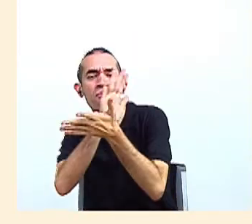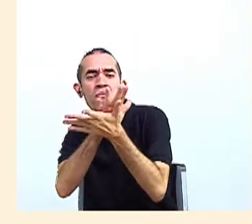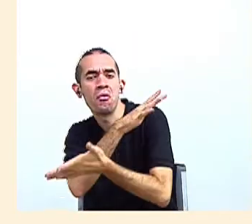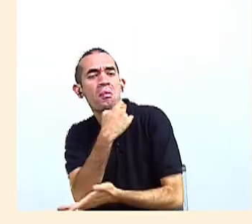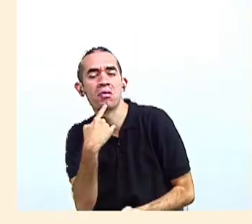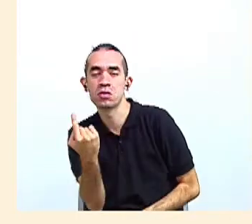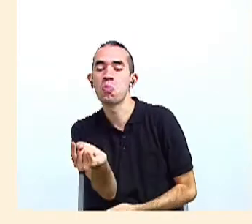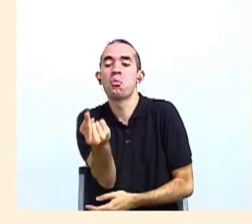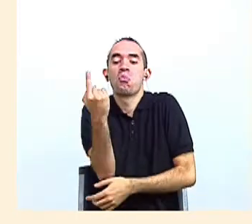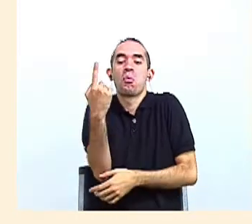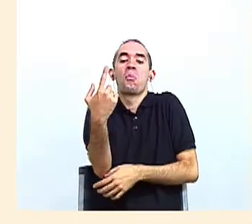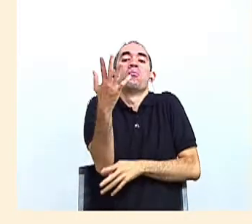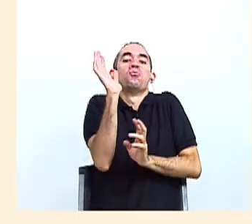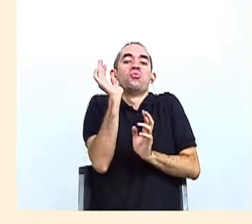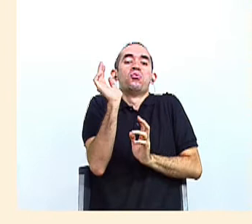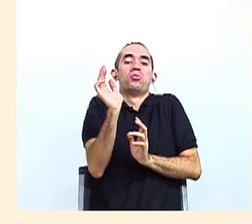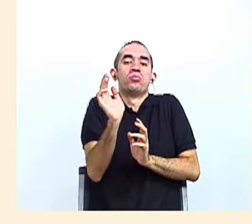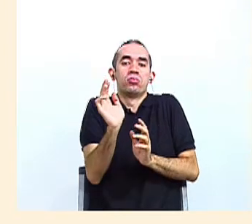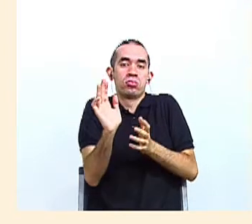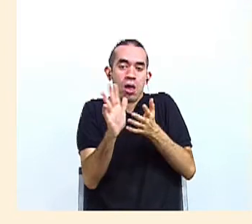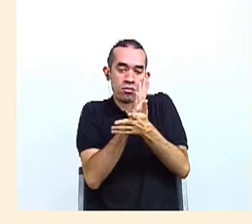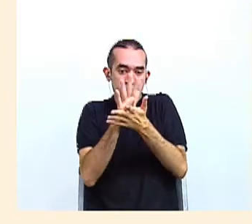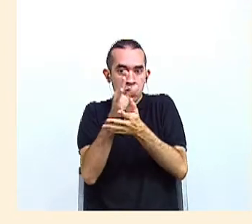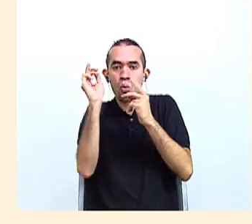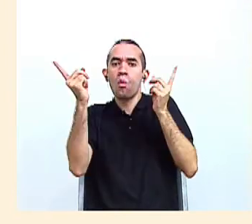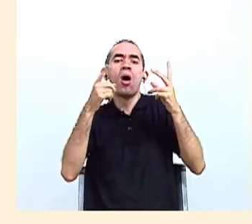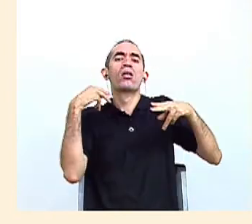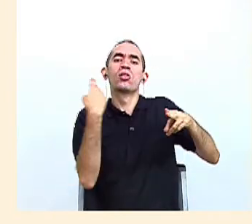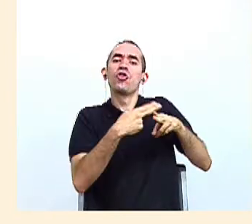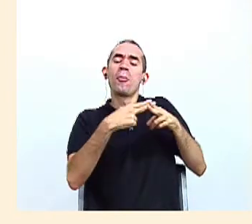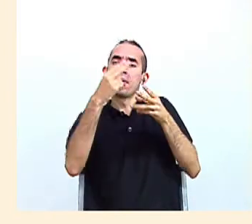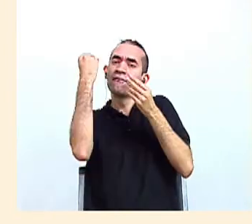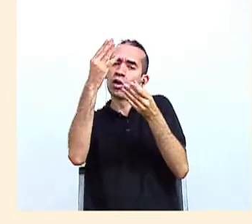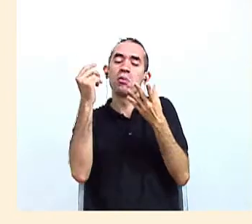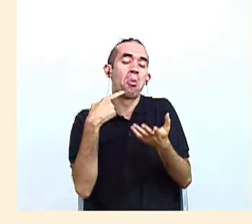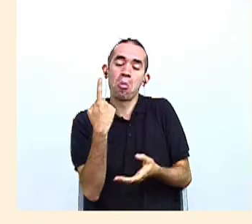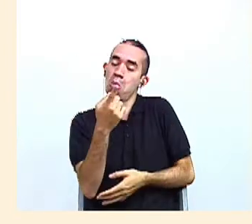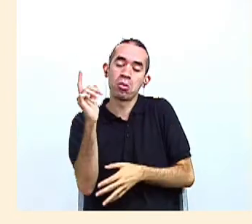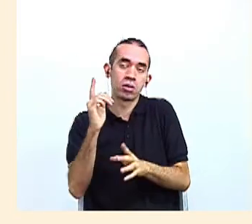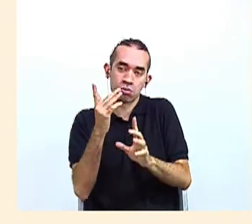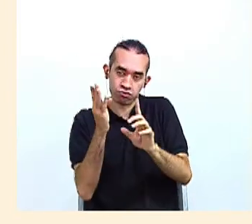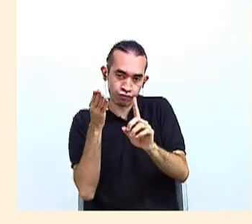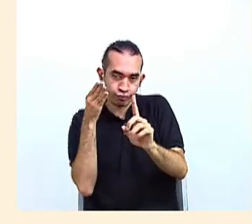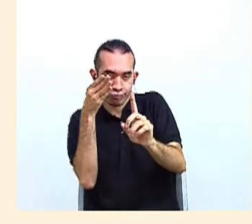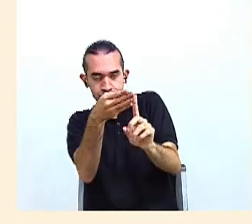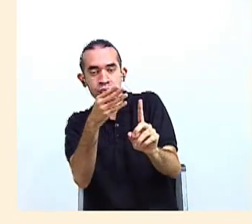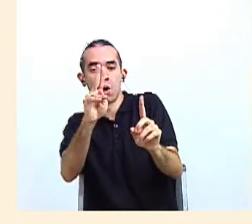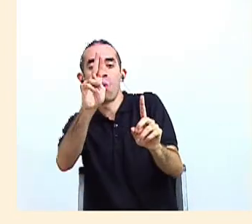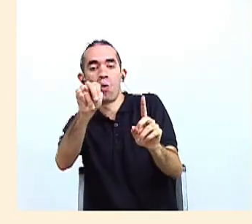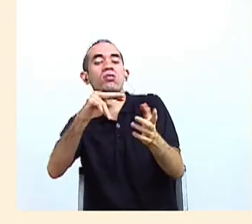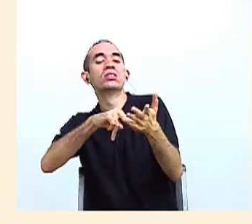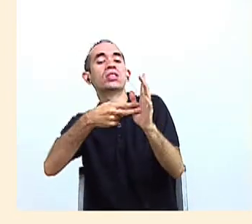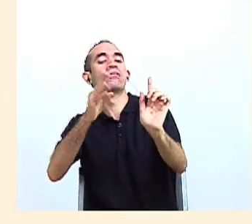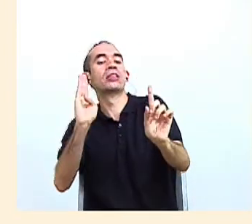hecho, el artículo no especifica el informe. Lo que especifica y donde quiere orientar al lector es al resultado de